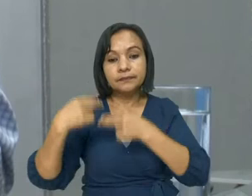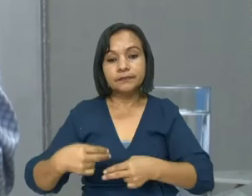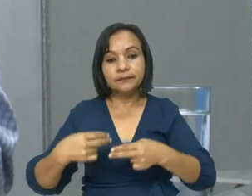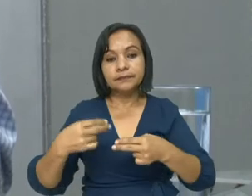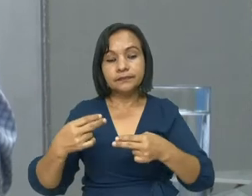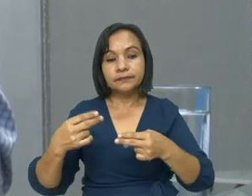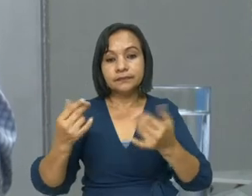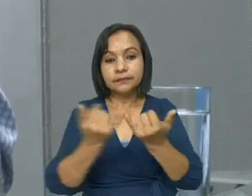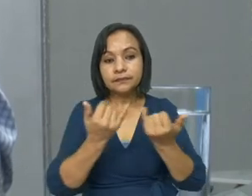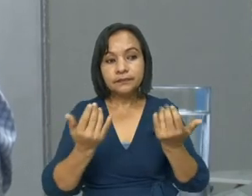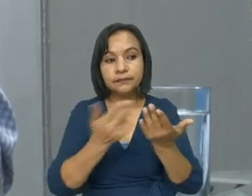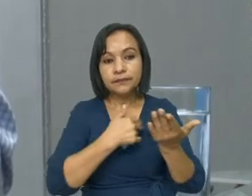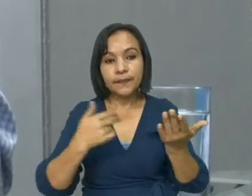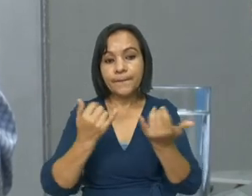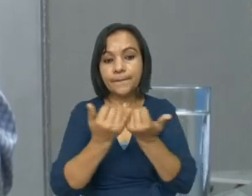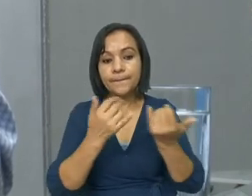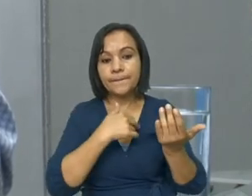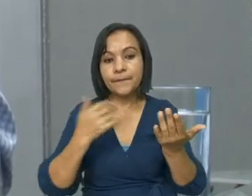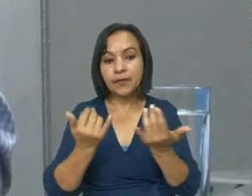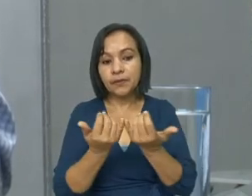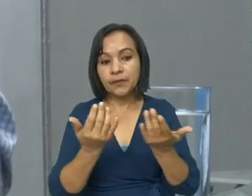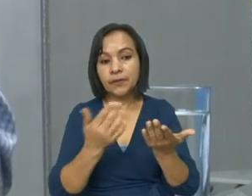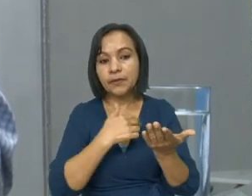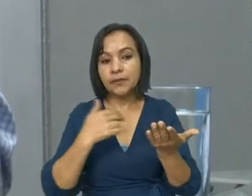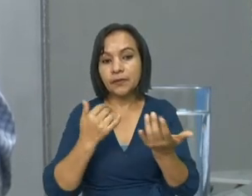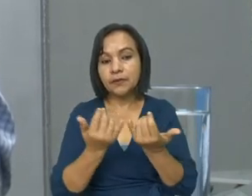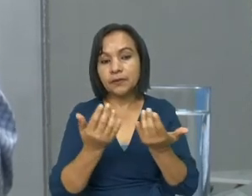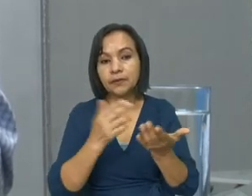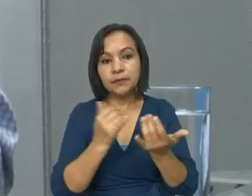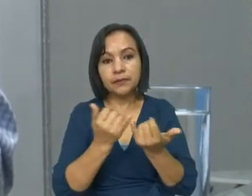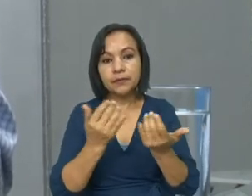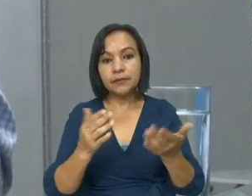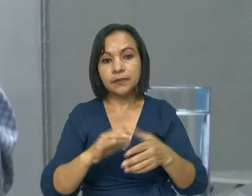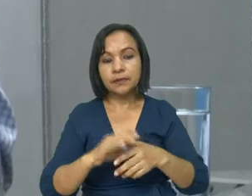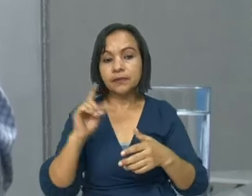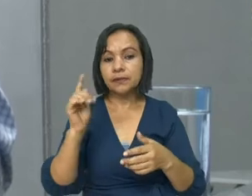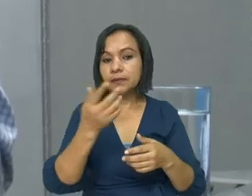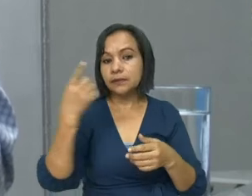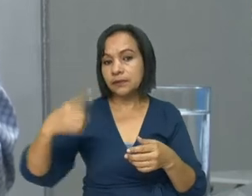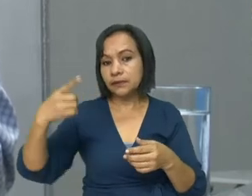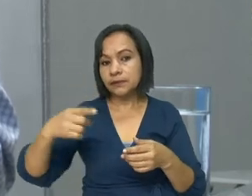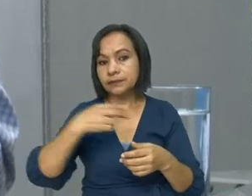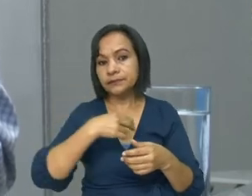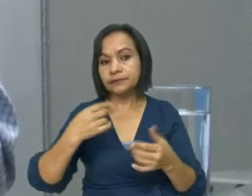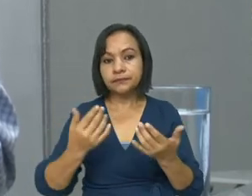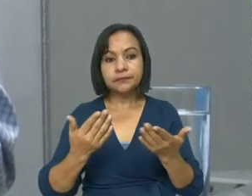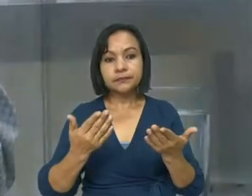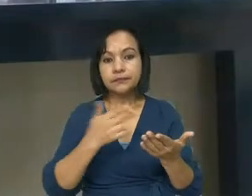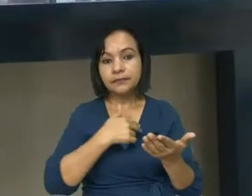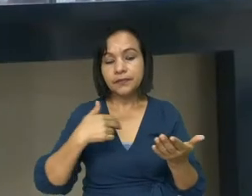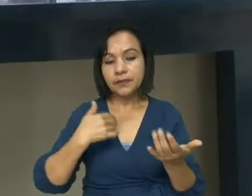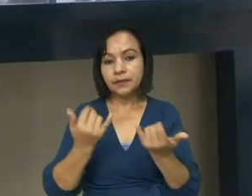que realmente, como decimos, sí la demandan, con todo el derecho. Claro que sí. Y